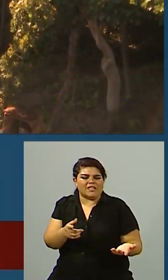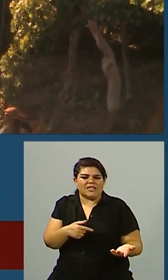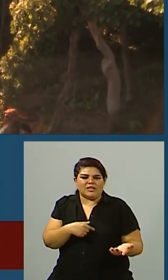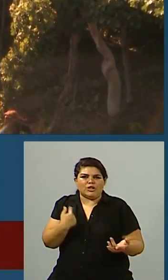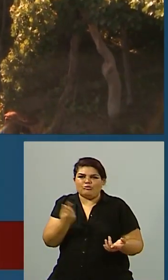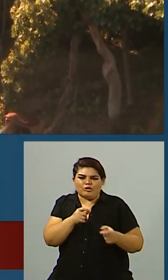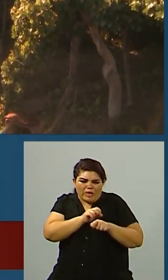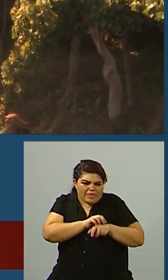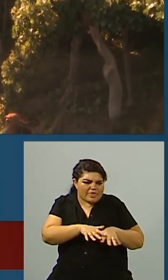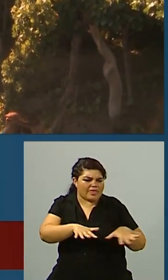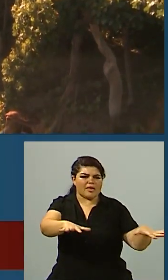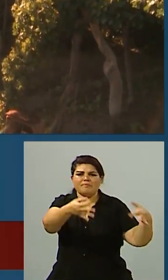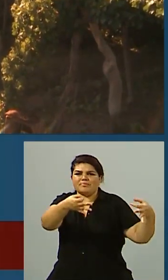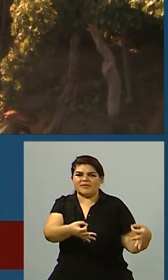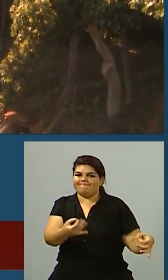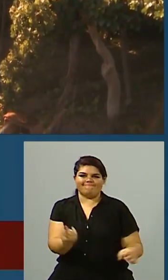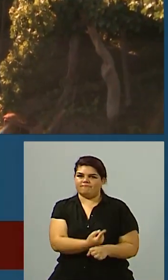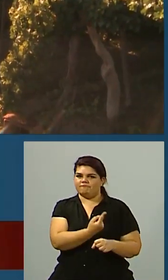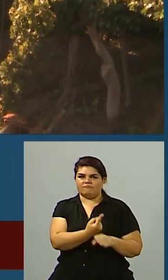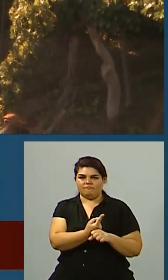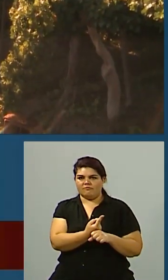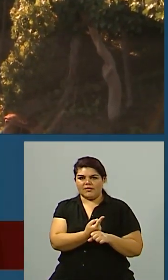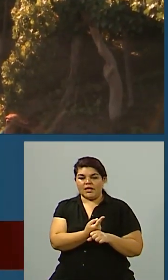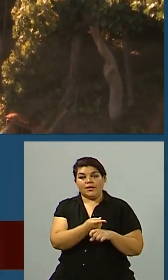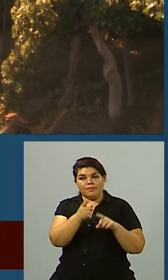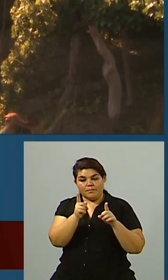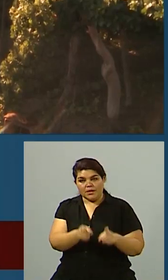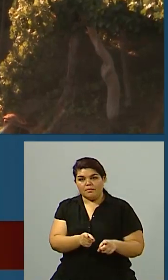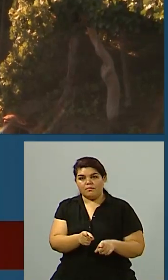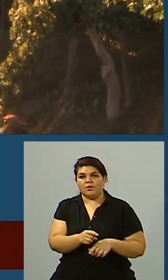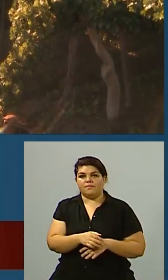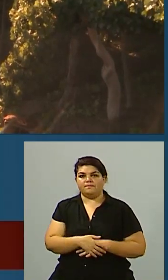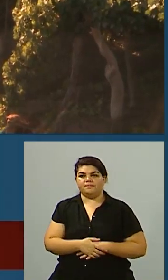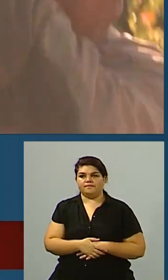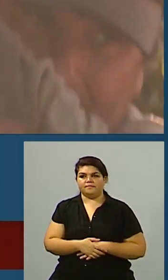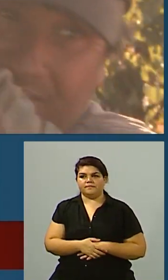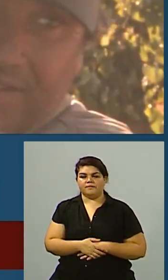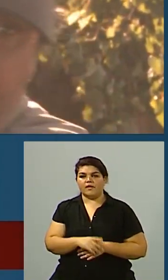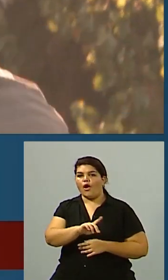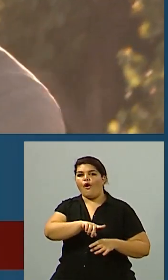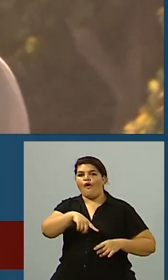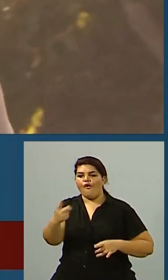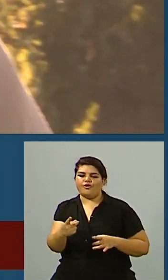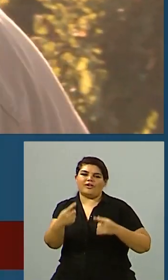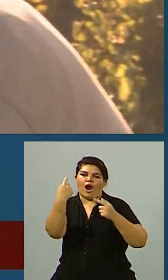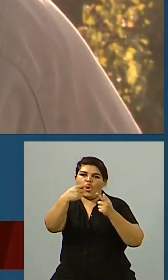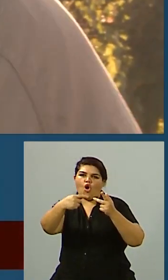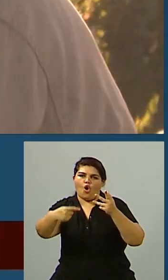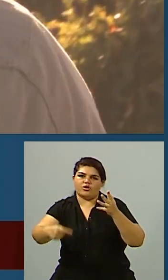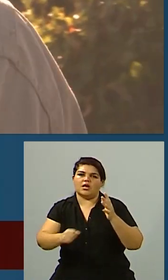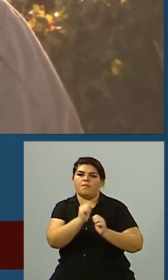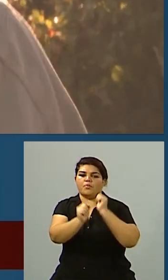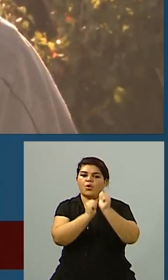se ha notado, más allá de las otras variables que pueden haber impactado en la producción, en la cantidad de uva.